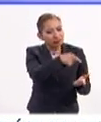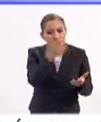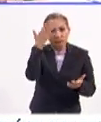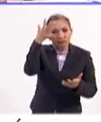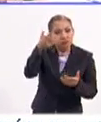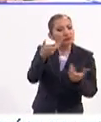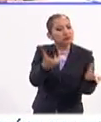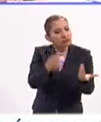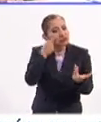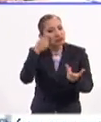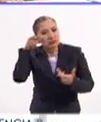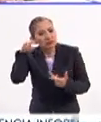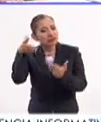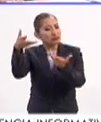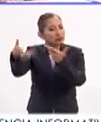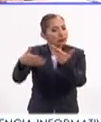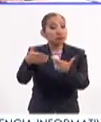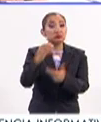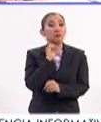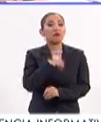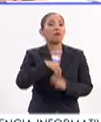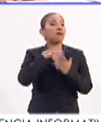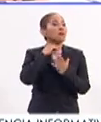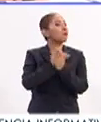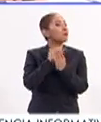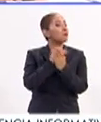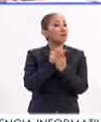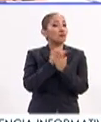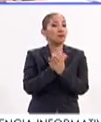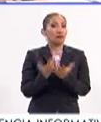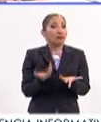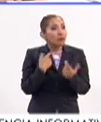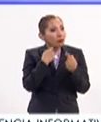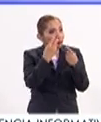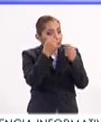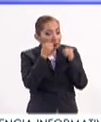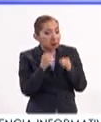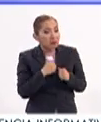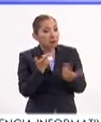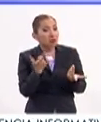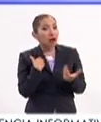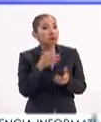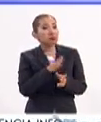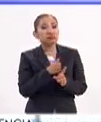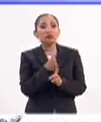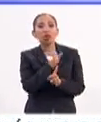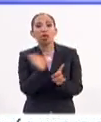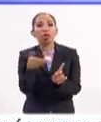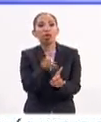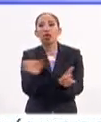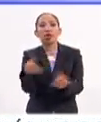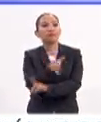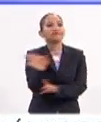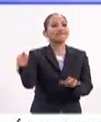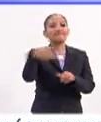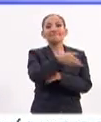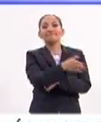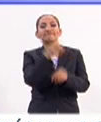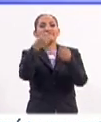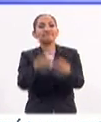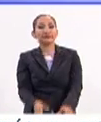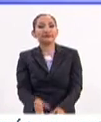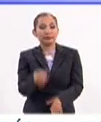vayan construyendo estos elementos. Entonces de repente es cuando ellos se pierden, ¿no? En el camino. Y es cuando,